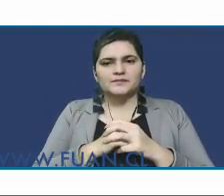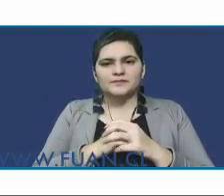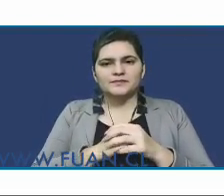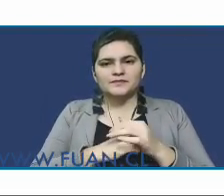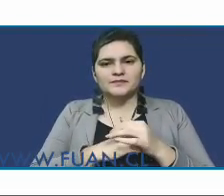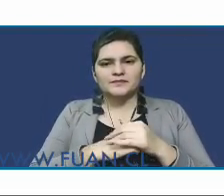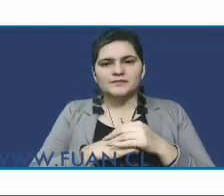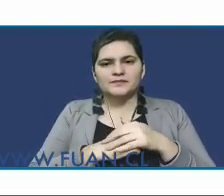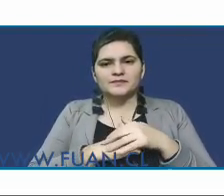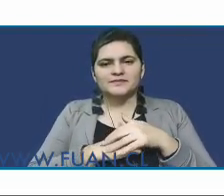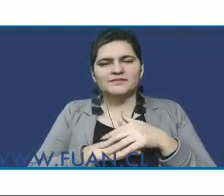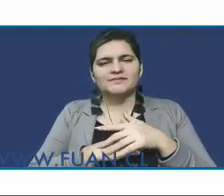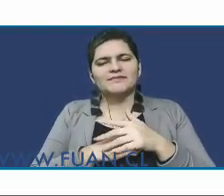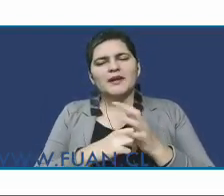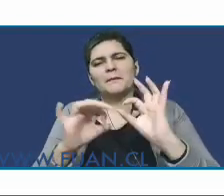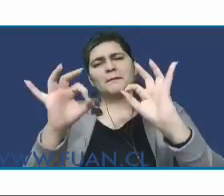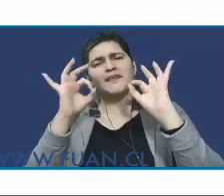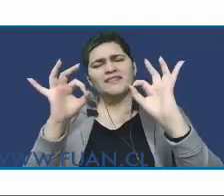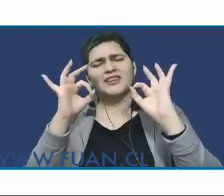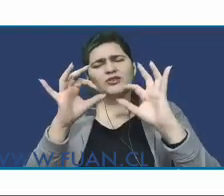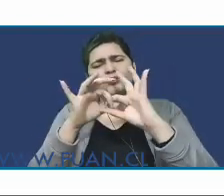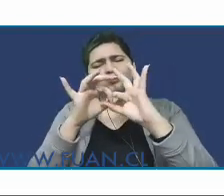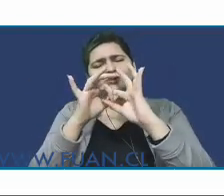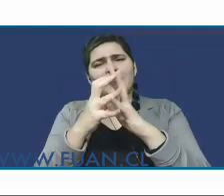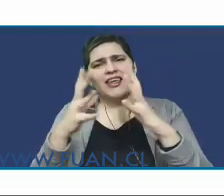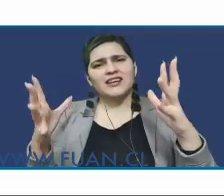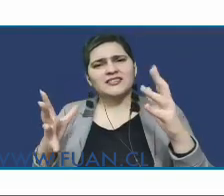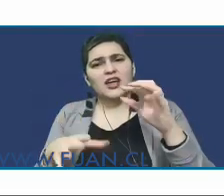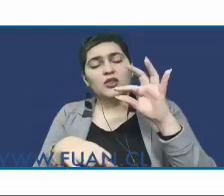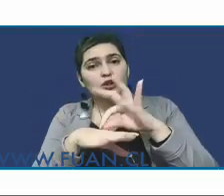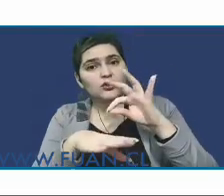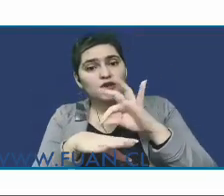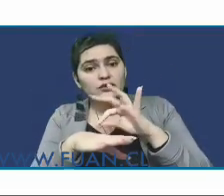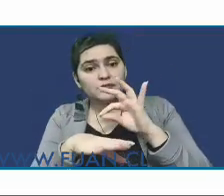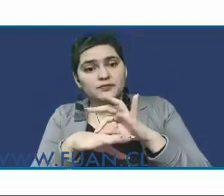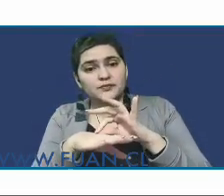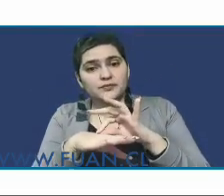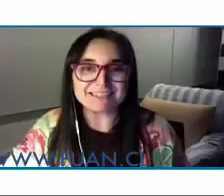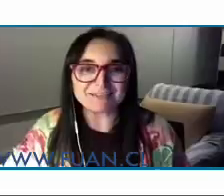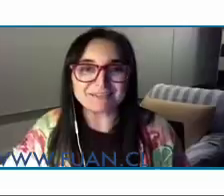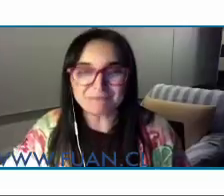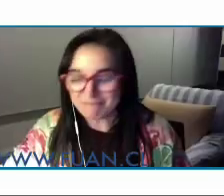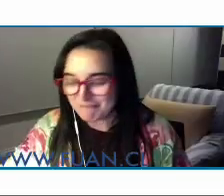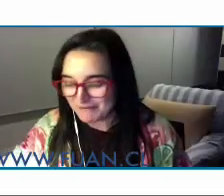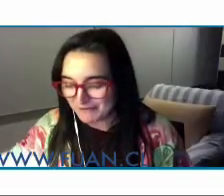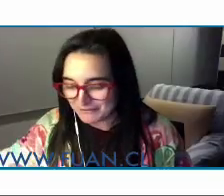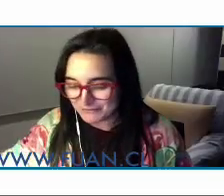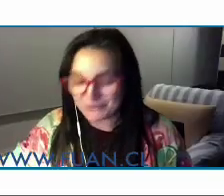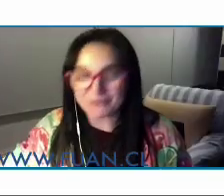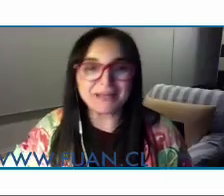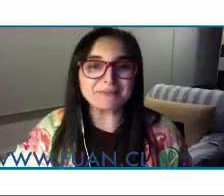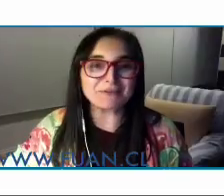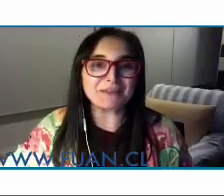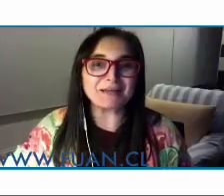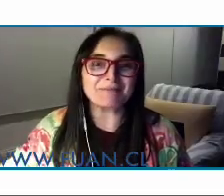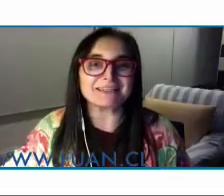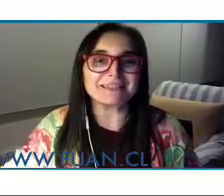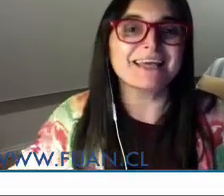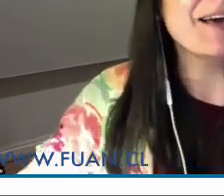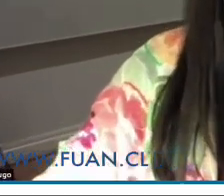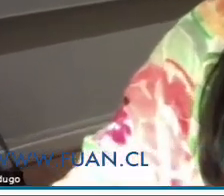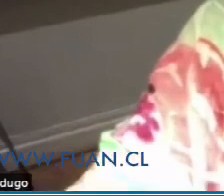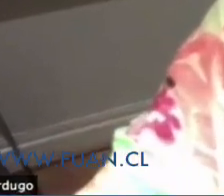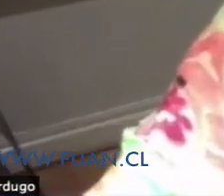Perfecto, muchísimas gracias, doctora Manu. Pasamos a la etapa de preguntas, ¿cierto, Manu? Tú nos das el